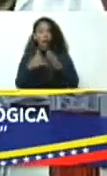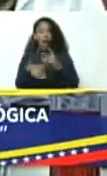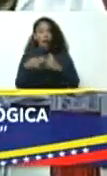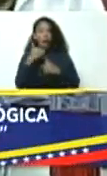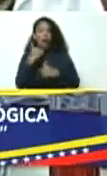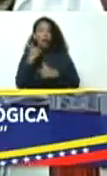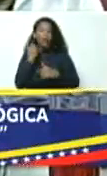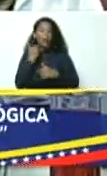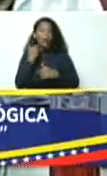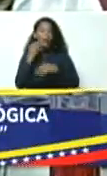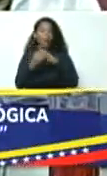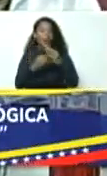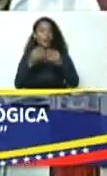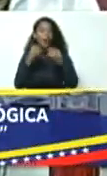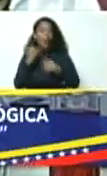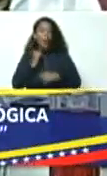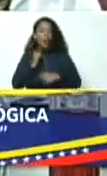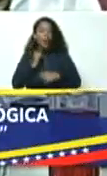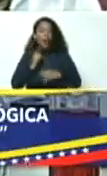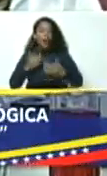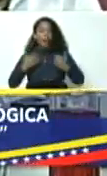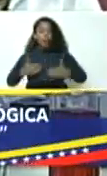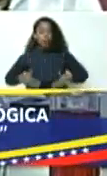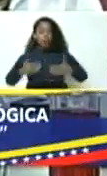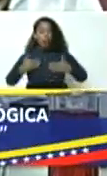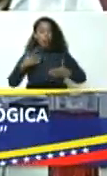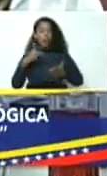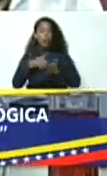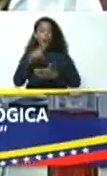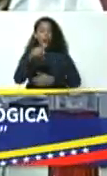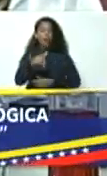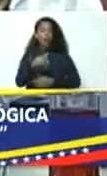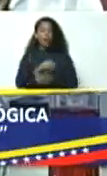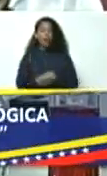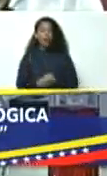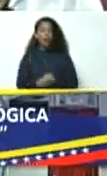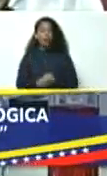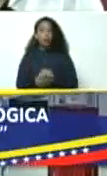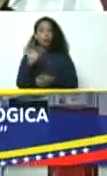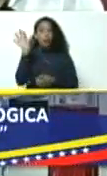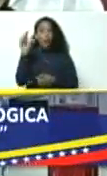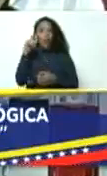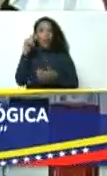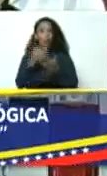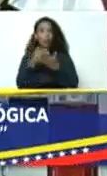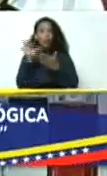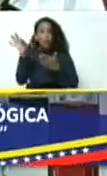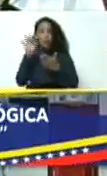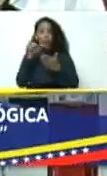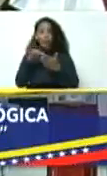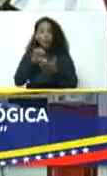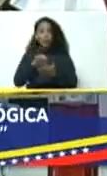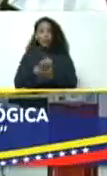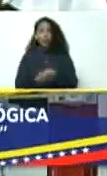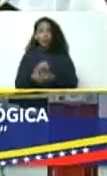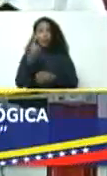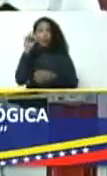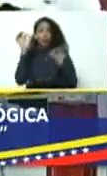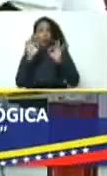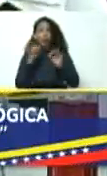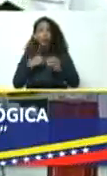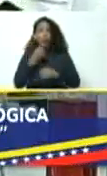biopsia que se hace a cualquier órgano del cuerpo y llega aquí a este centro? Bueno, primero que nada, muy buenas